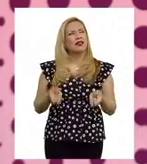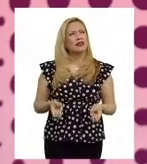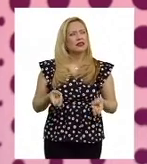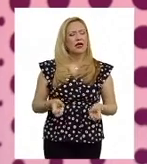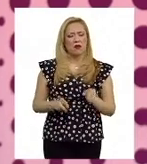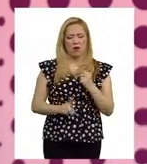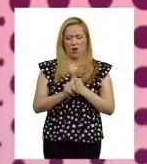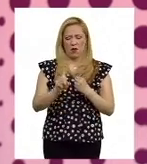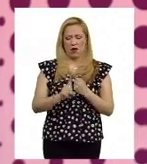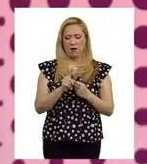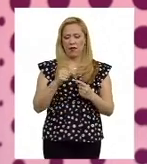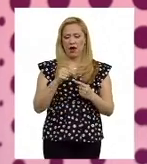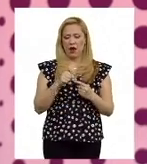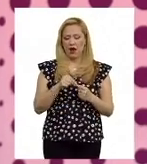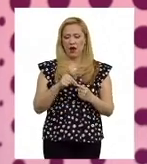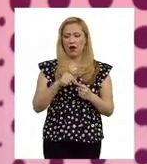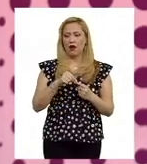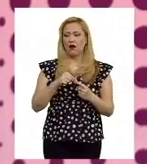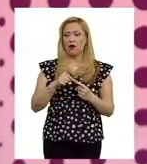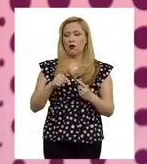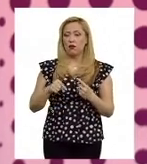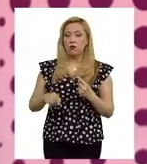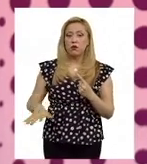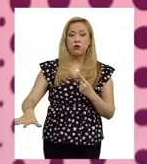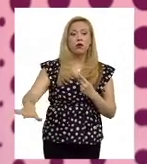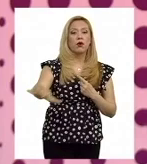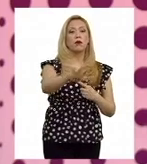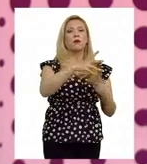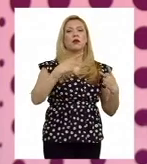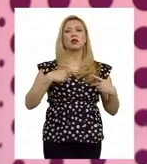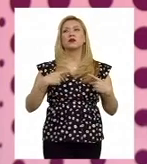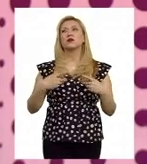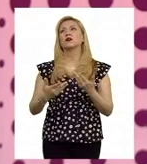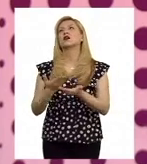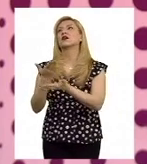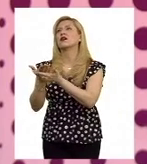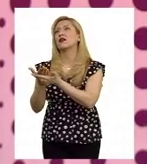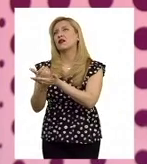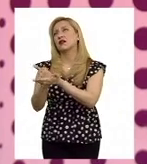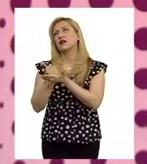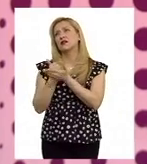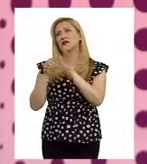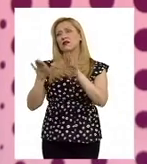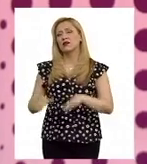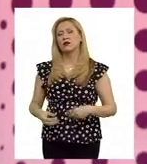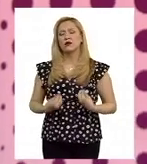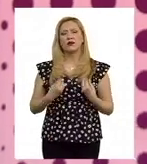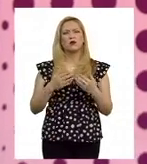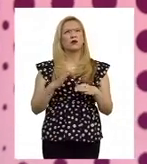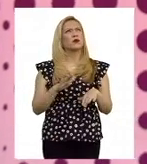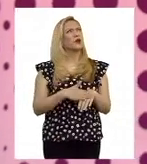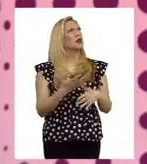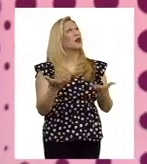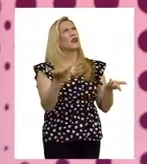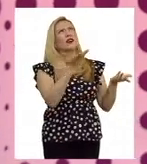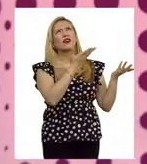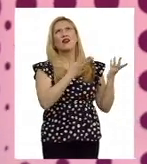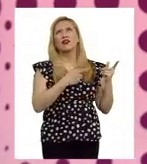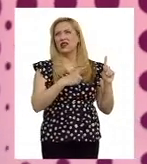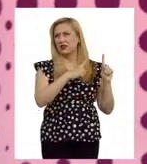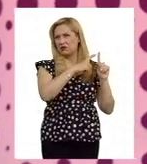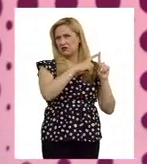afecta también a las personas que llegan pidiendo asilo el cambio climático, la